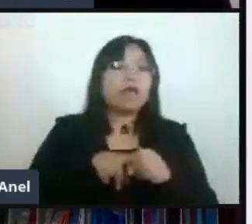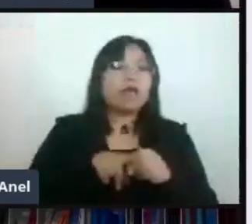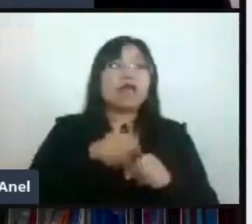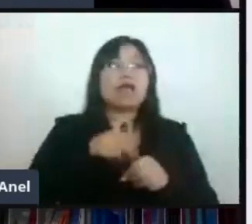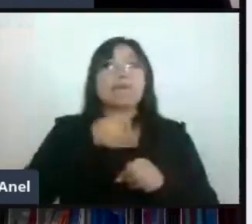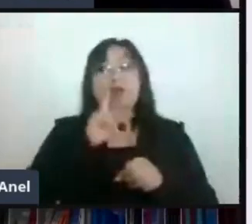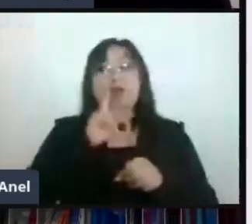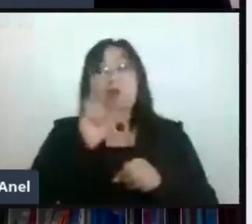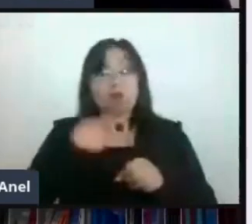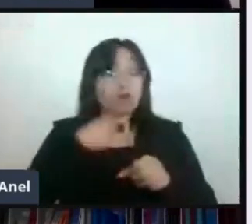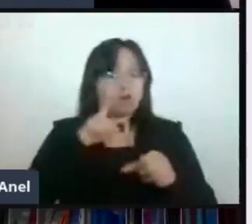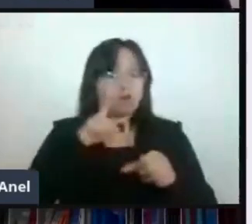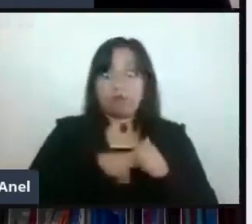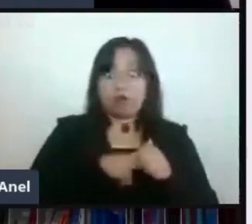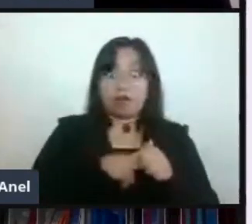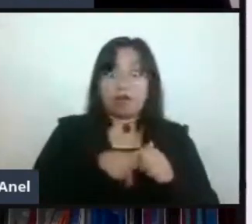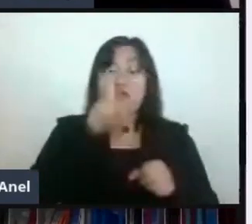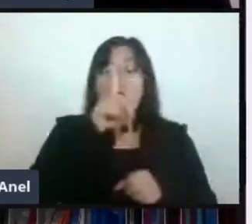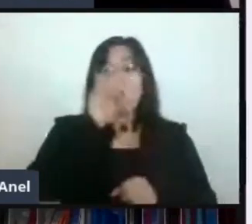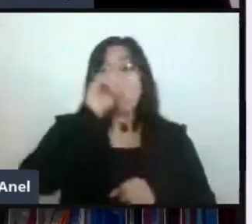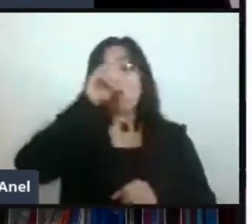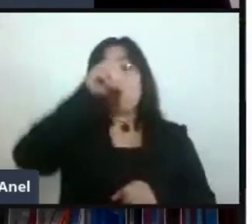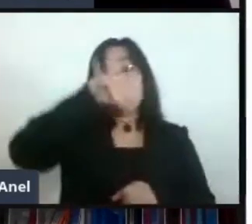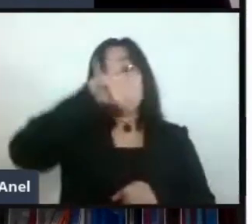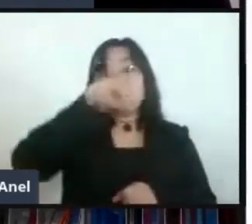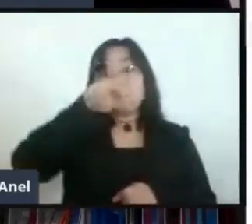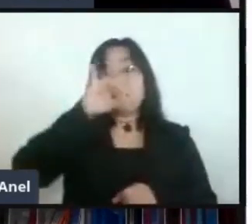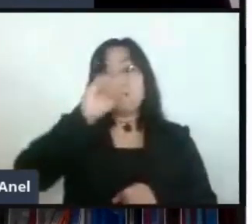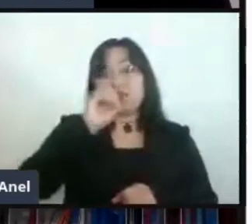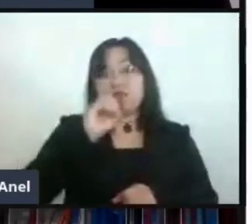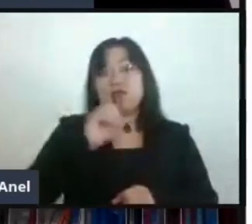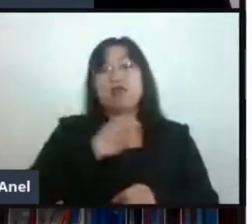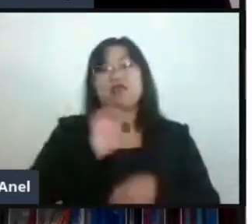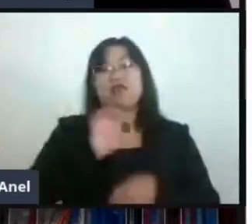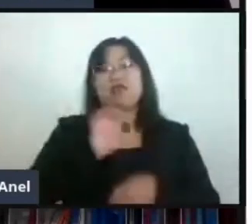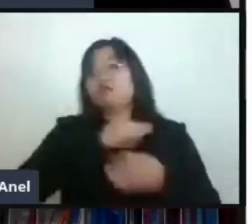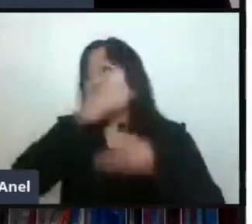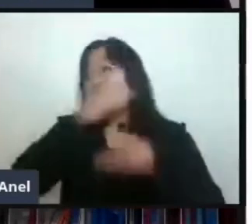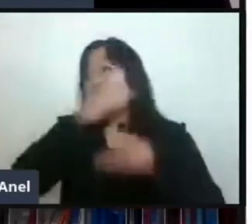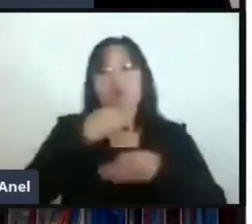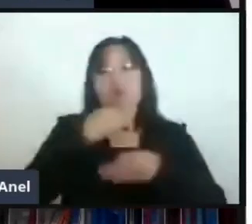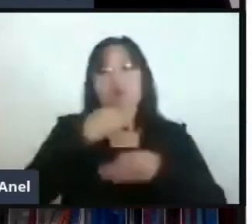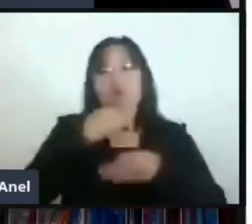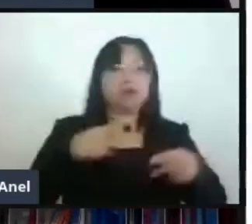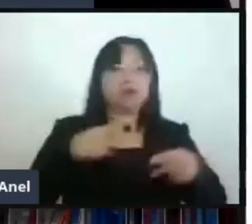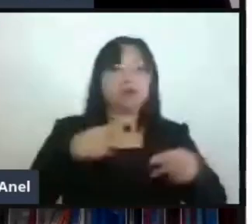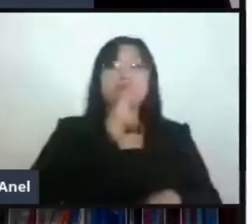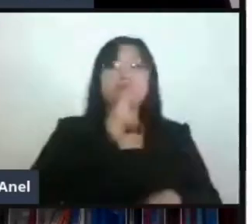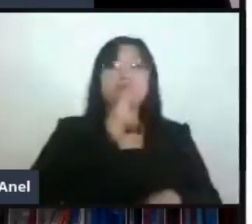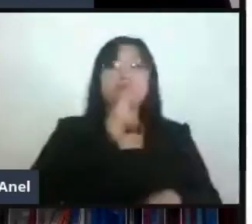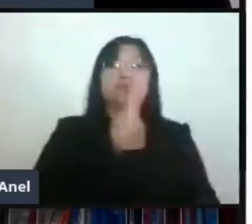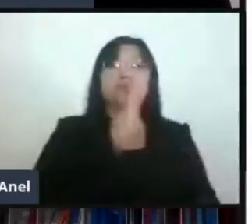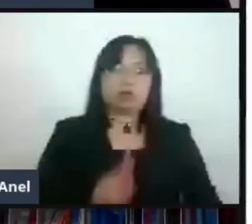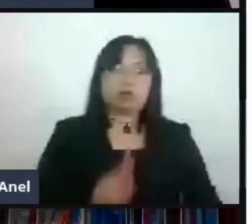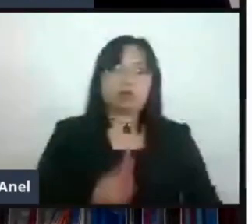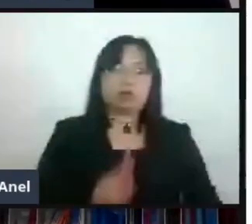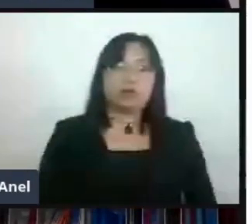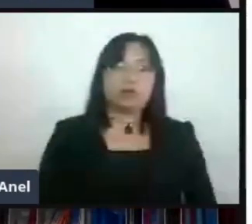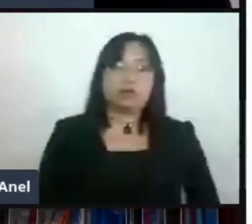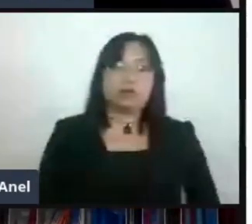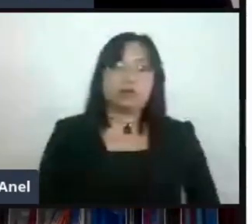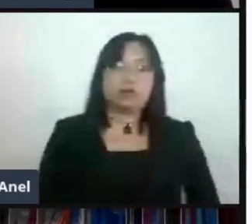cualquier persona, incluso por correo electrónico, fíjate, puedo hacer un correo electrónico para X